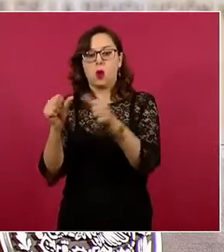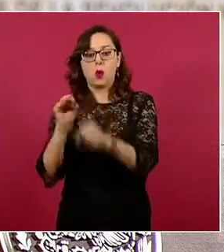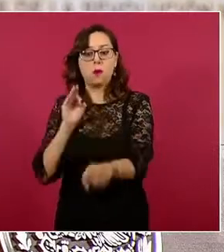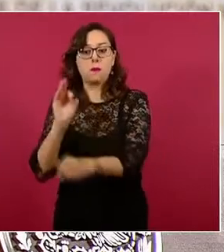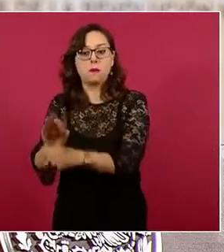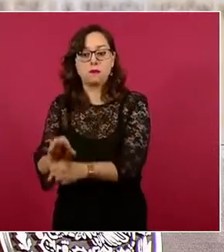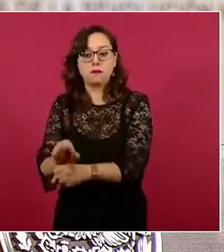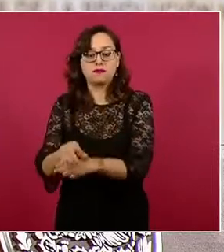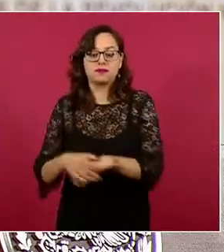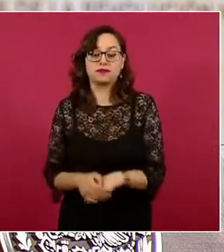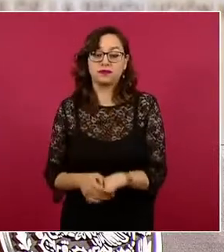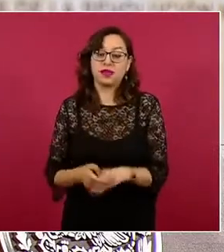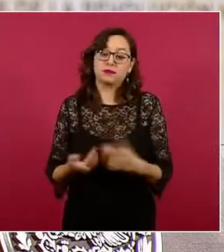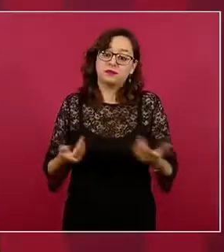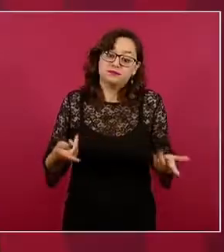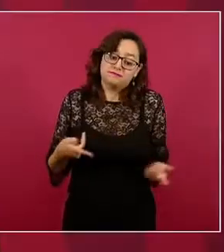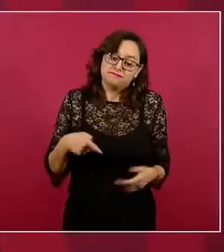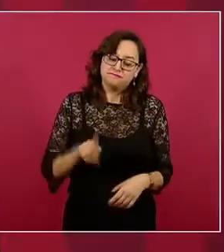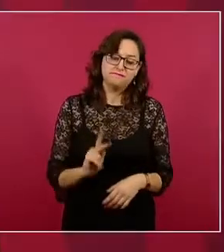yo convenza